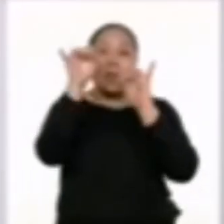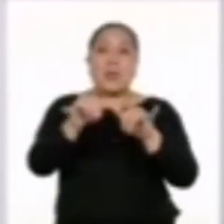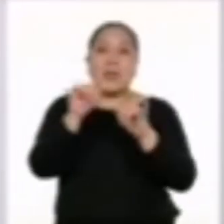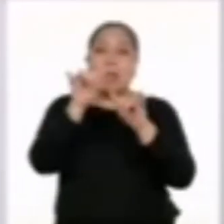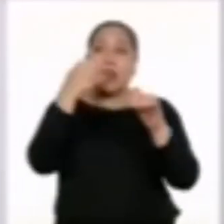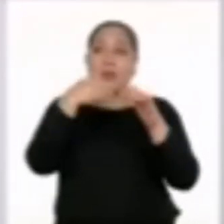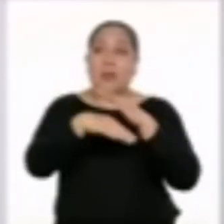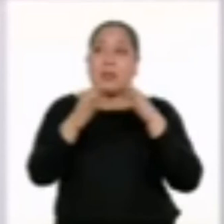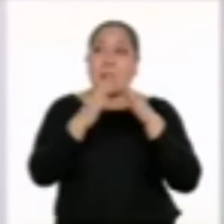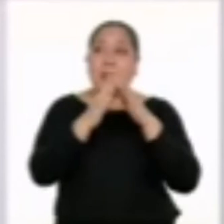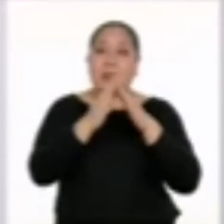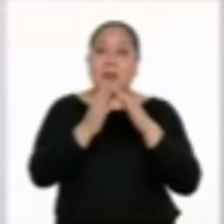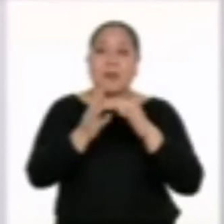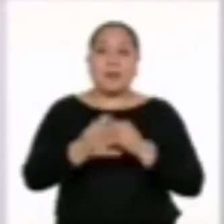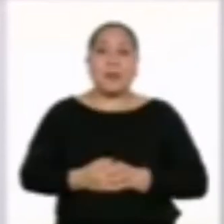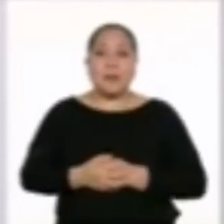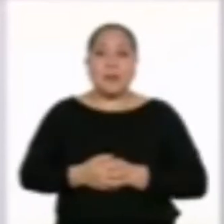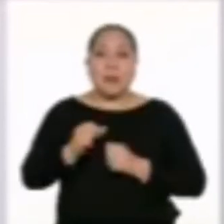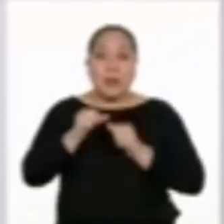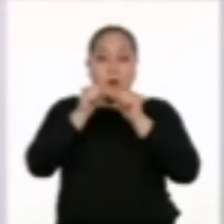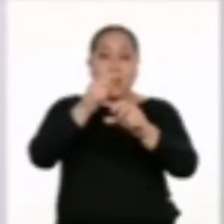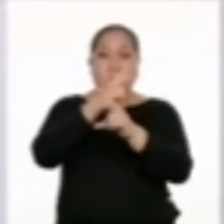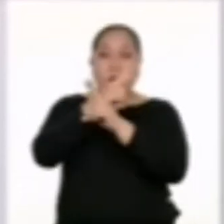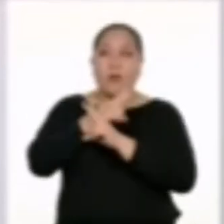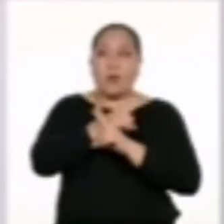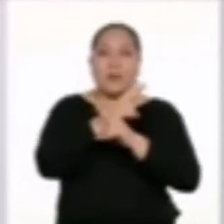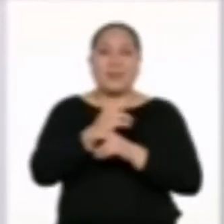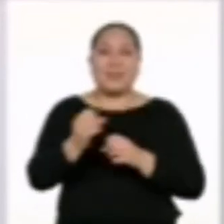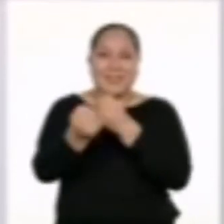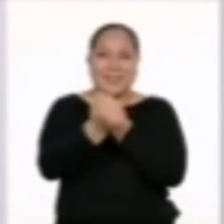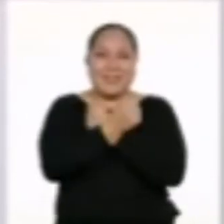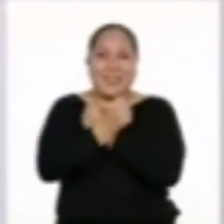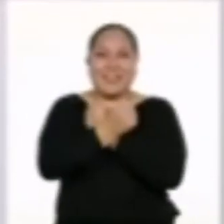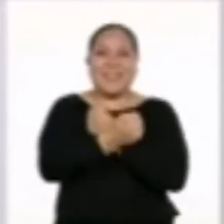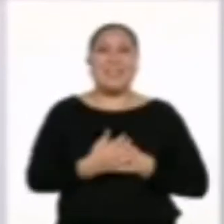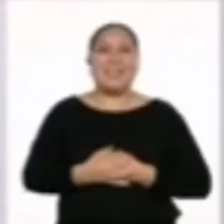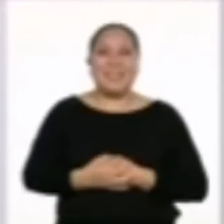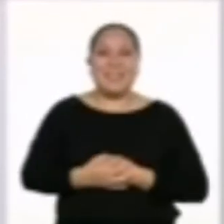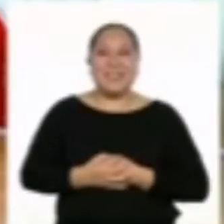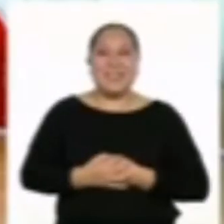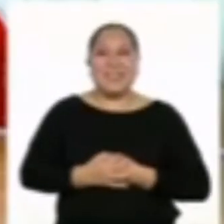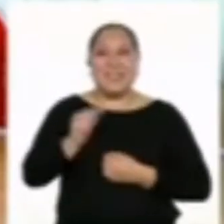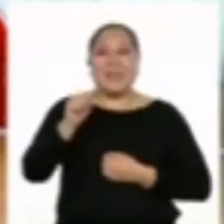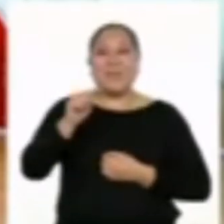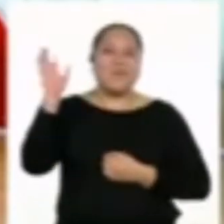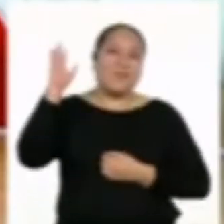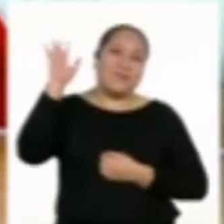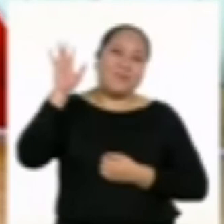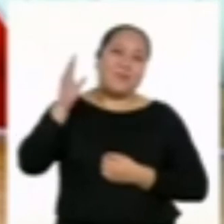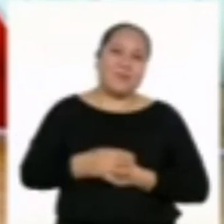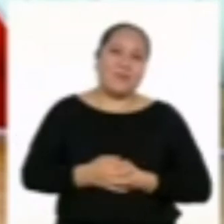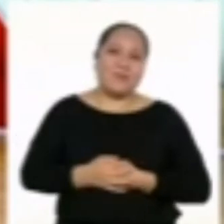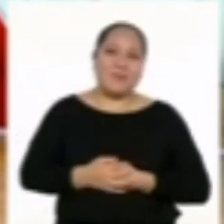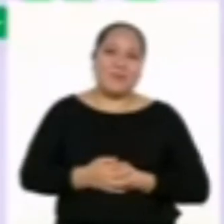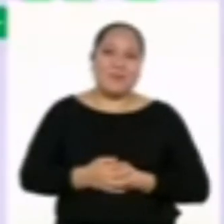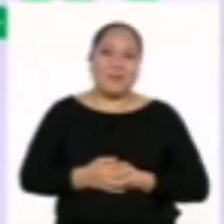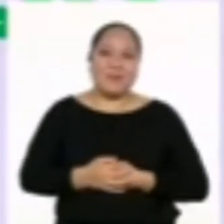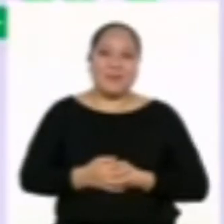en nuestras casas para seguir cuidándonos y a quienes queremos. ¡Hasta pronto! ¡Hasta pronto,